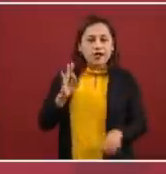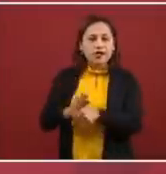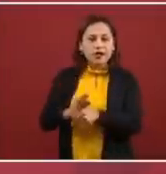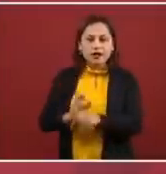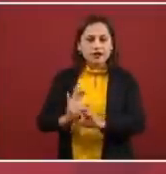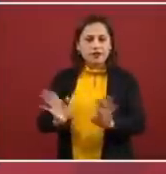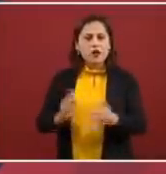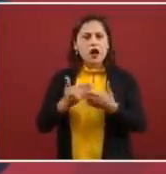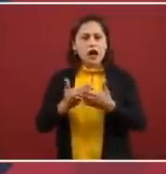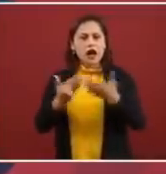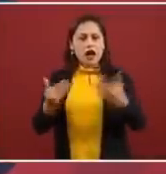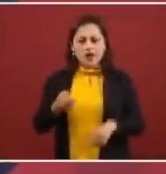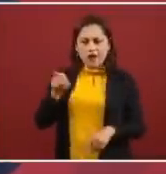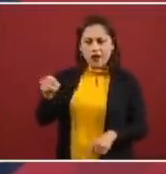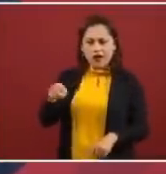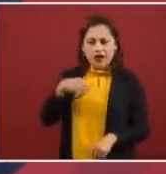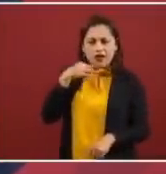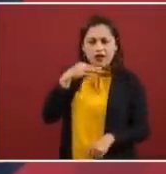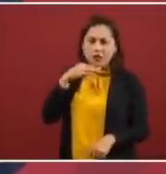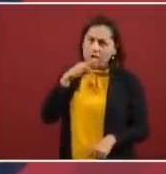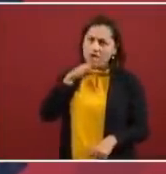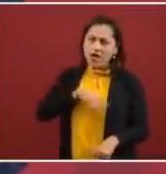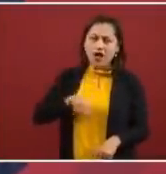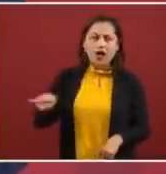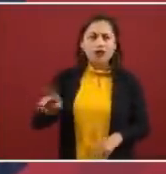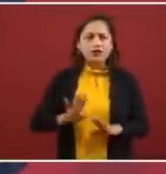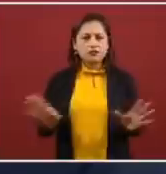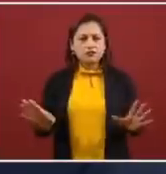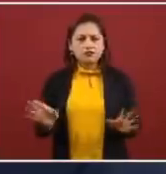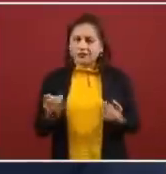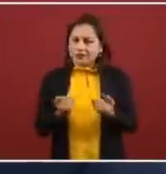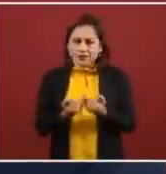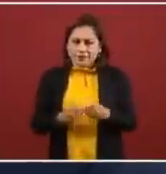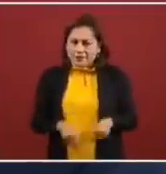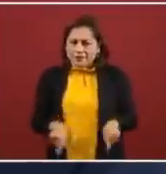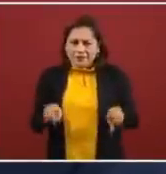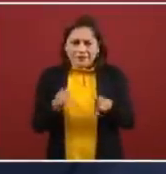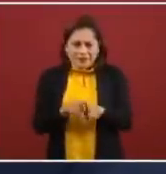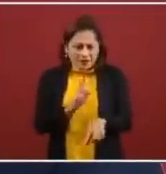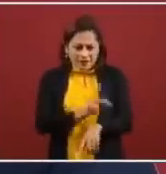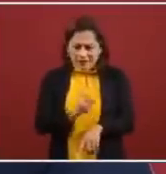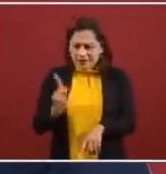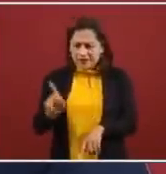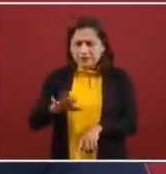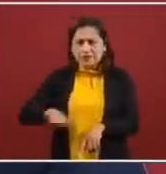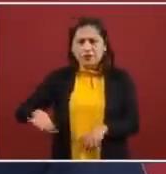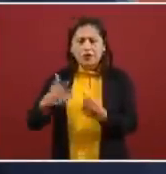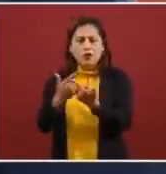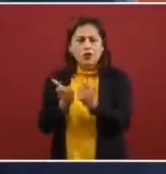malos ojos así también hay que ir aislando a la llamada delincuencia